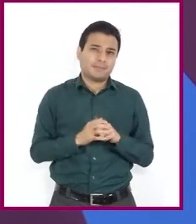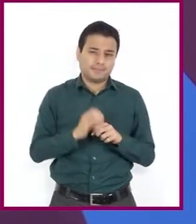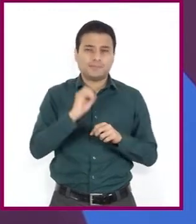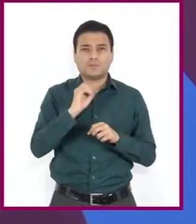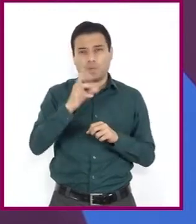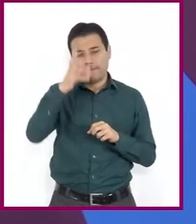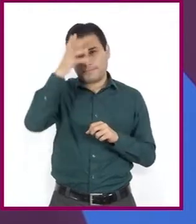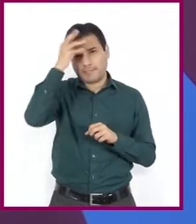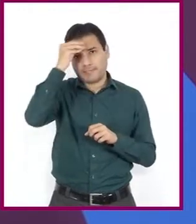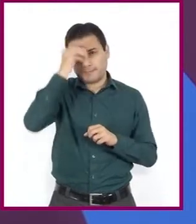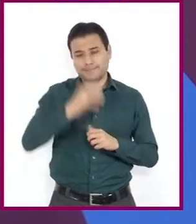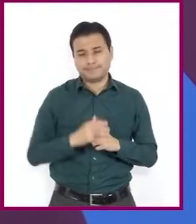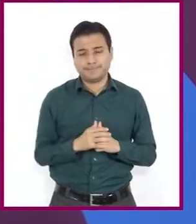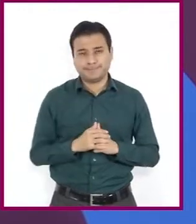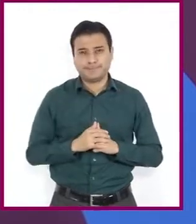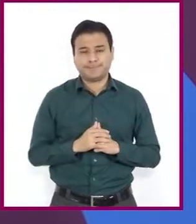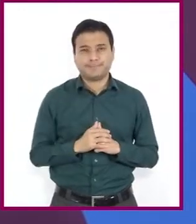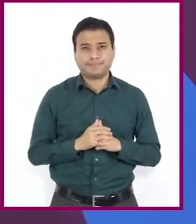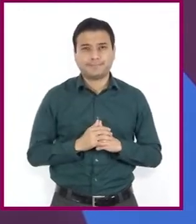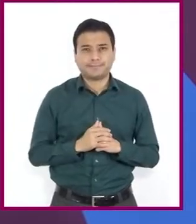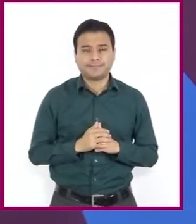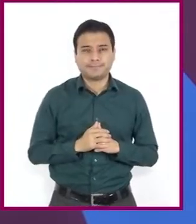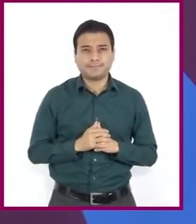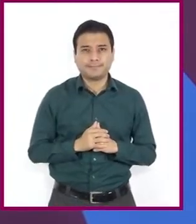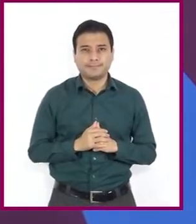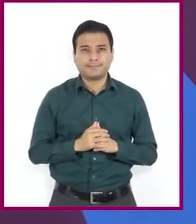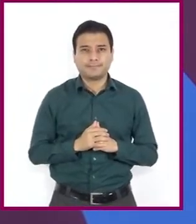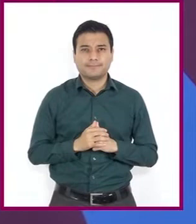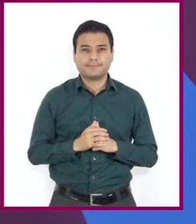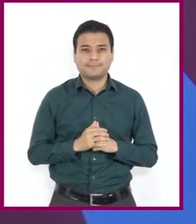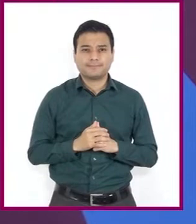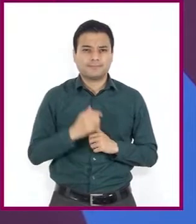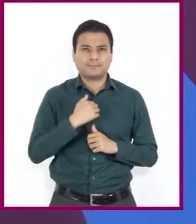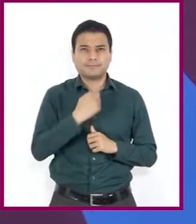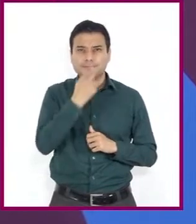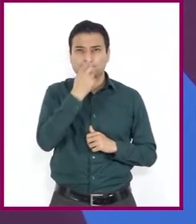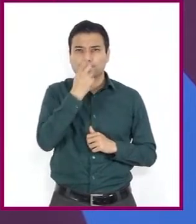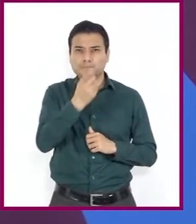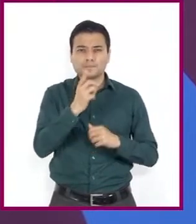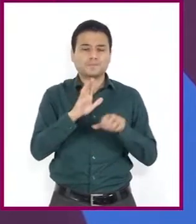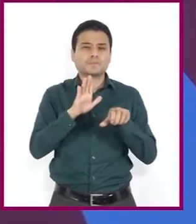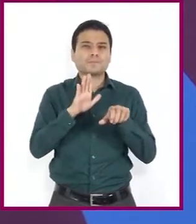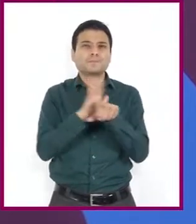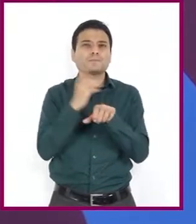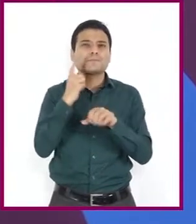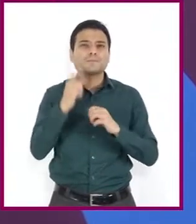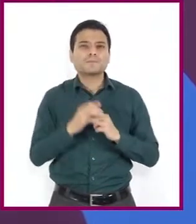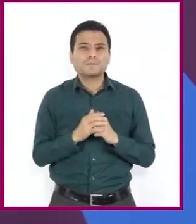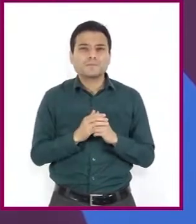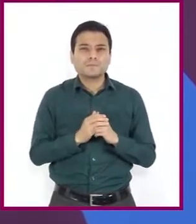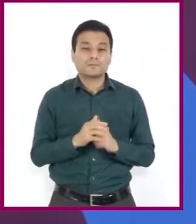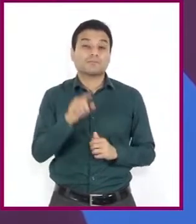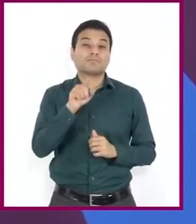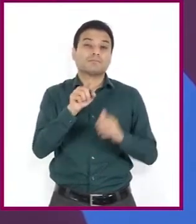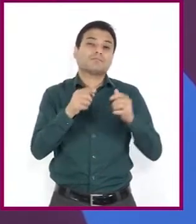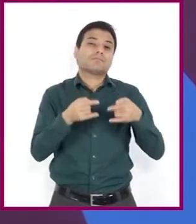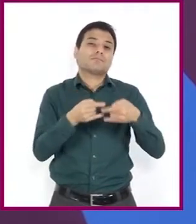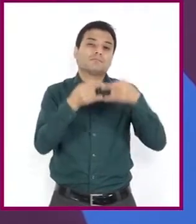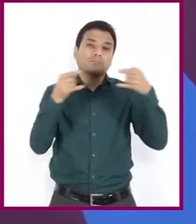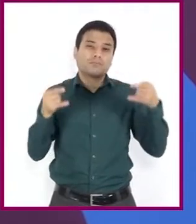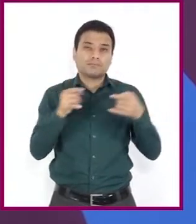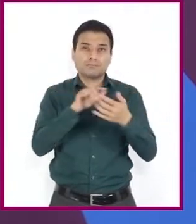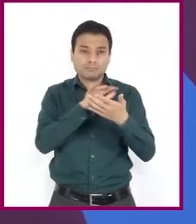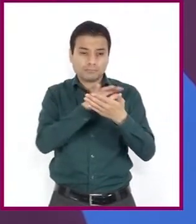aprendizaje esperado de esa asignatura. Les comento esto porque cuando leemos narraciones de diversos subgéneros,